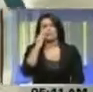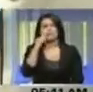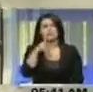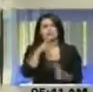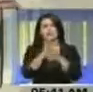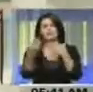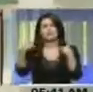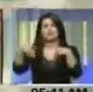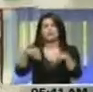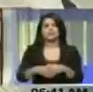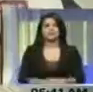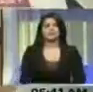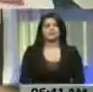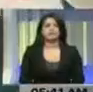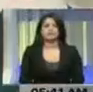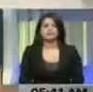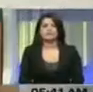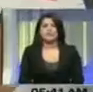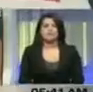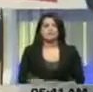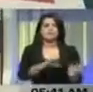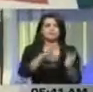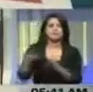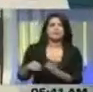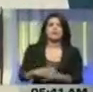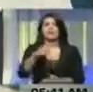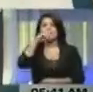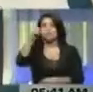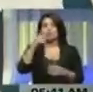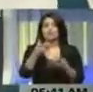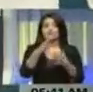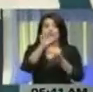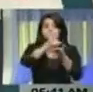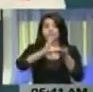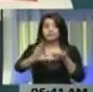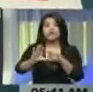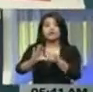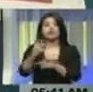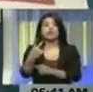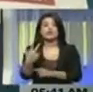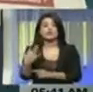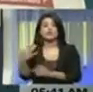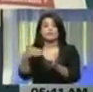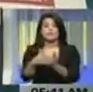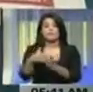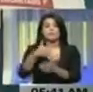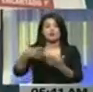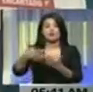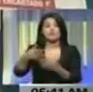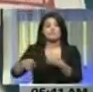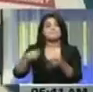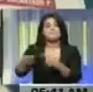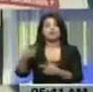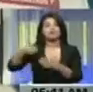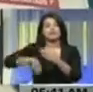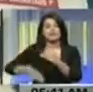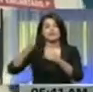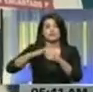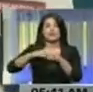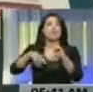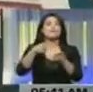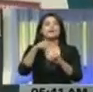la diplomacia. Maduro destina 235 mil millones para pago de nuevo salario mínimo. También se incluyen